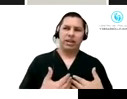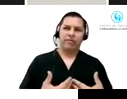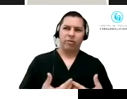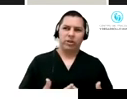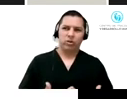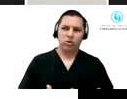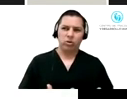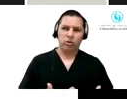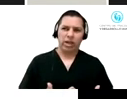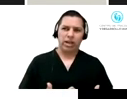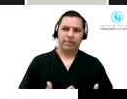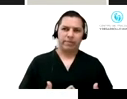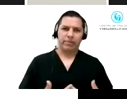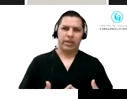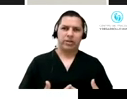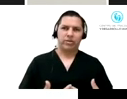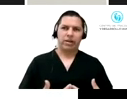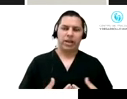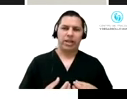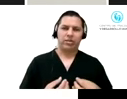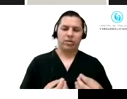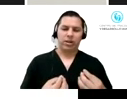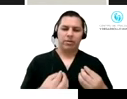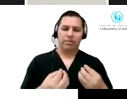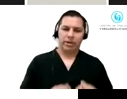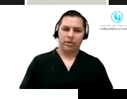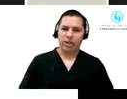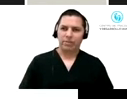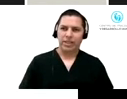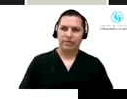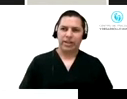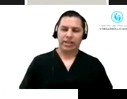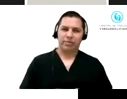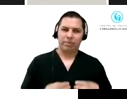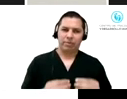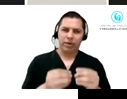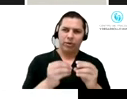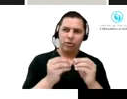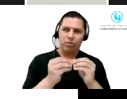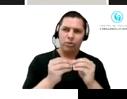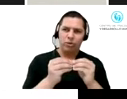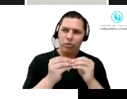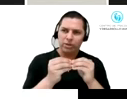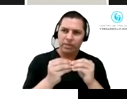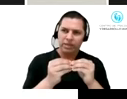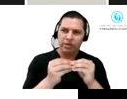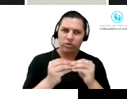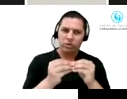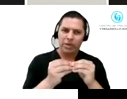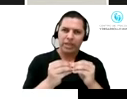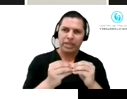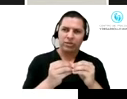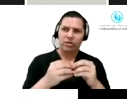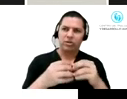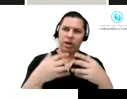generando una transformación cultural, ¿verdad? Eso estaba creando personas pacíficas, pero en grupos muy específicos,